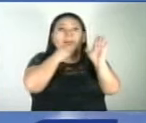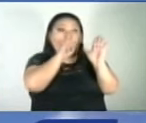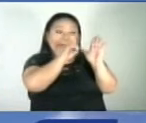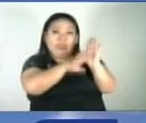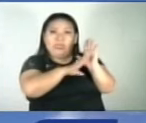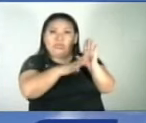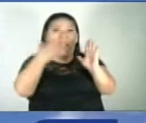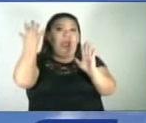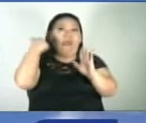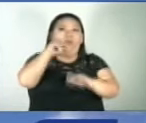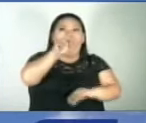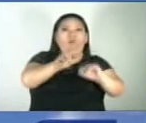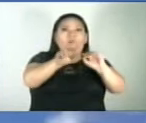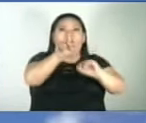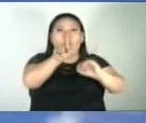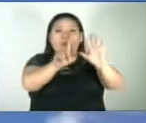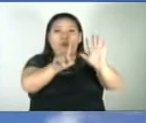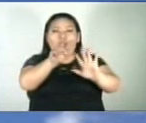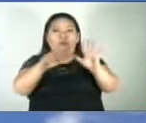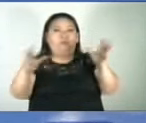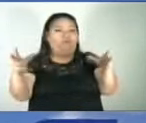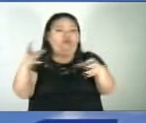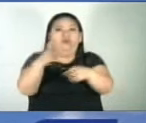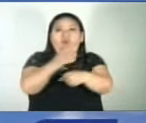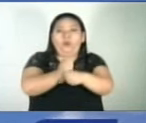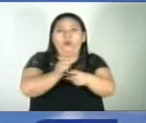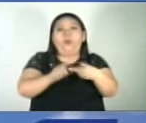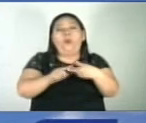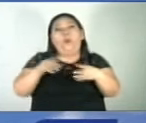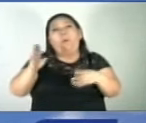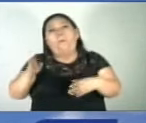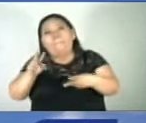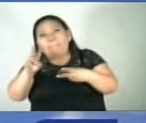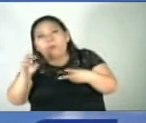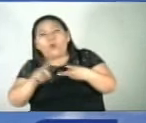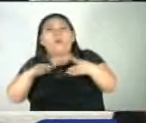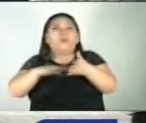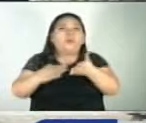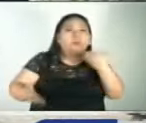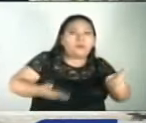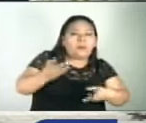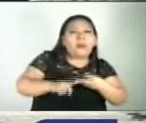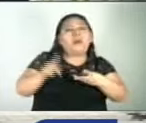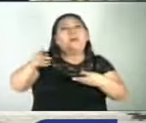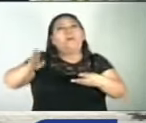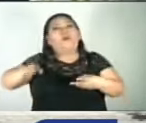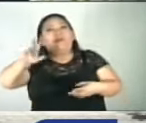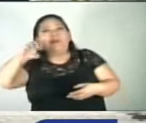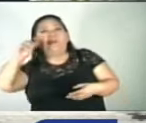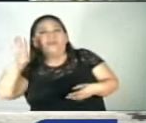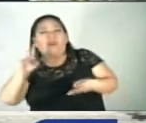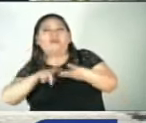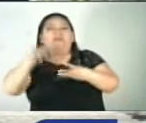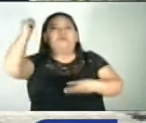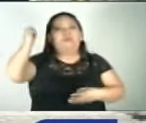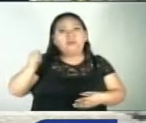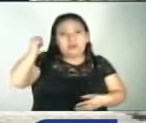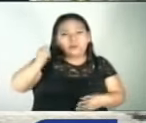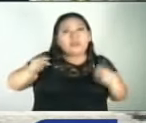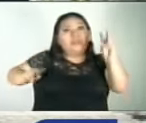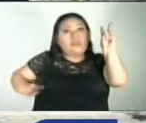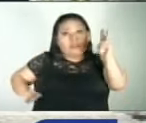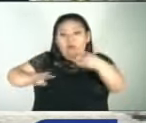los municipios del país aglutinó a los distritos de Cuscatancingo, Mexicanos, Ayutuxtepeque, Ciudad Delgado y San